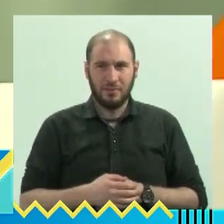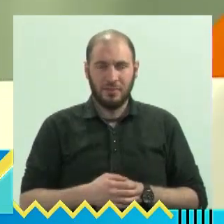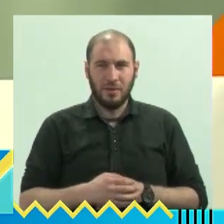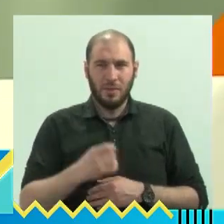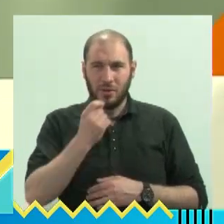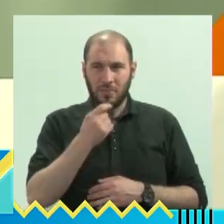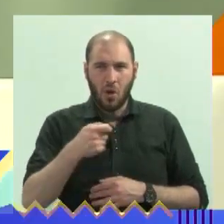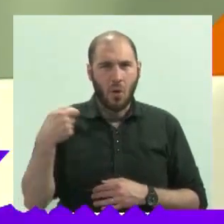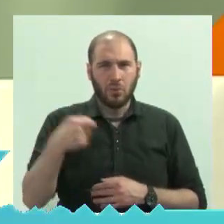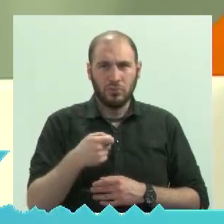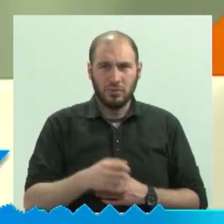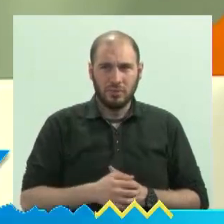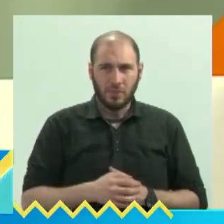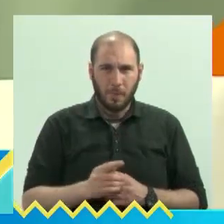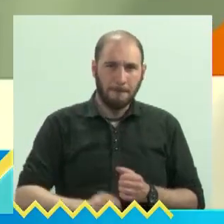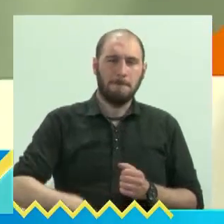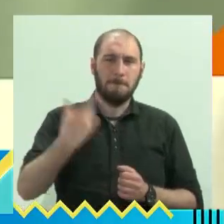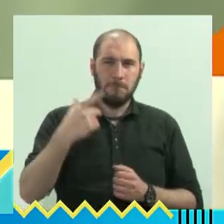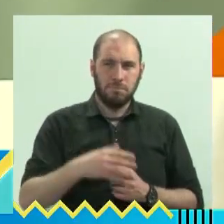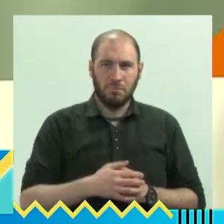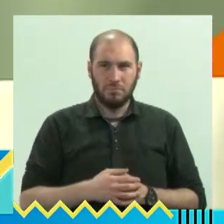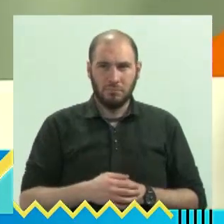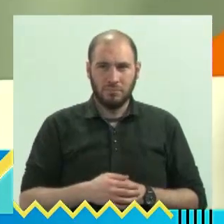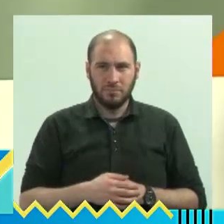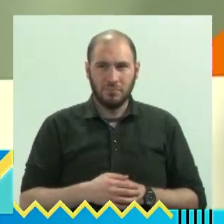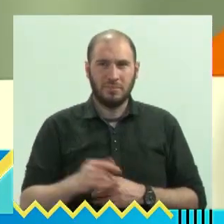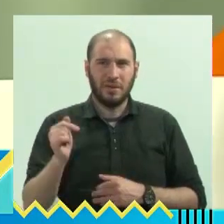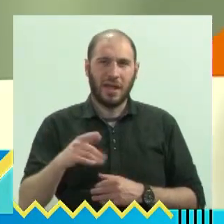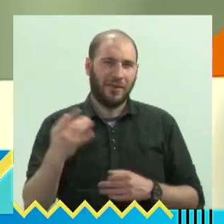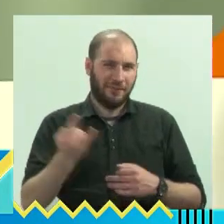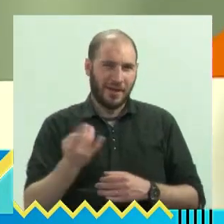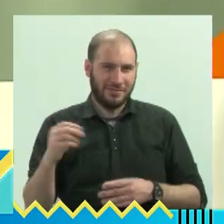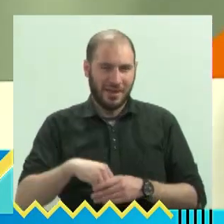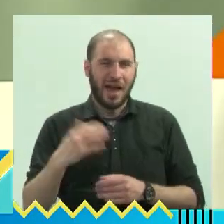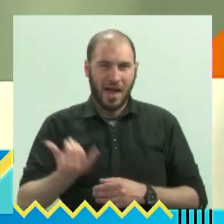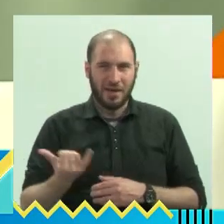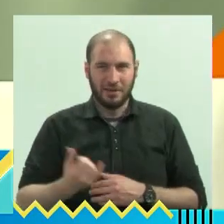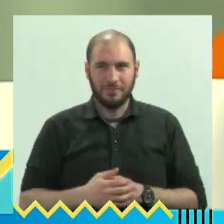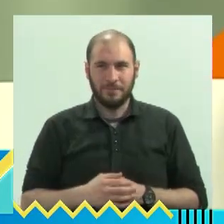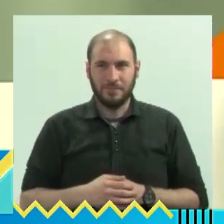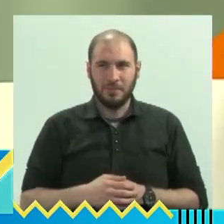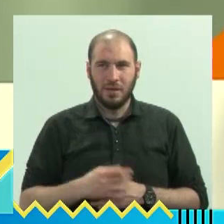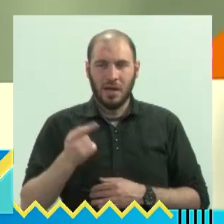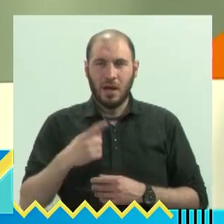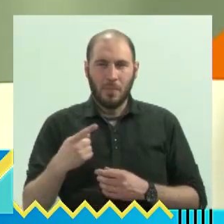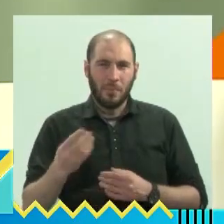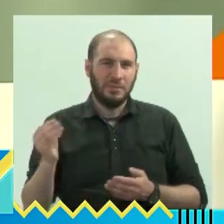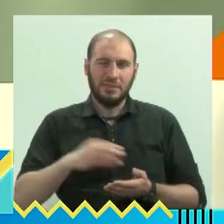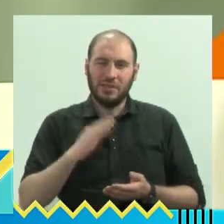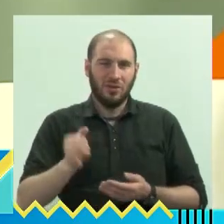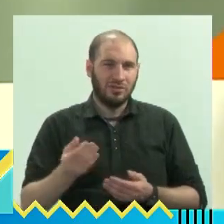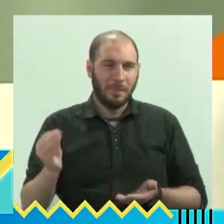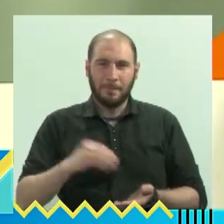el cuchillo se le voló y lo atravesó? Y hay una parte de ficción que obviamente que tiene que agregarle